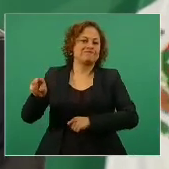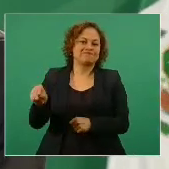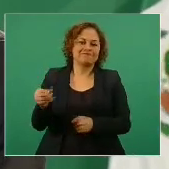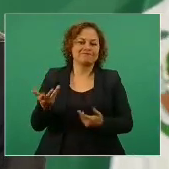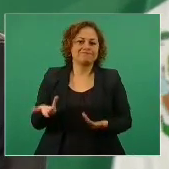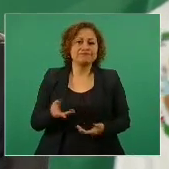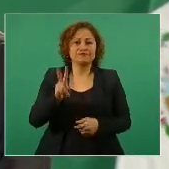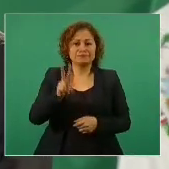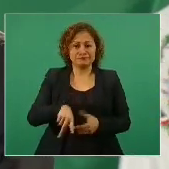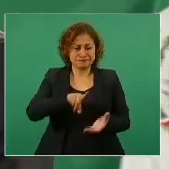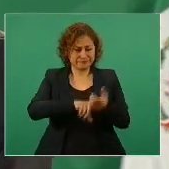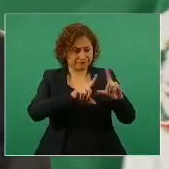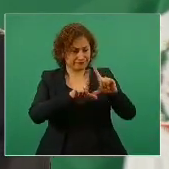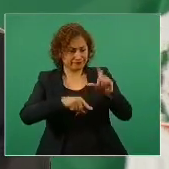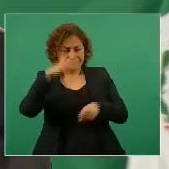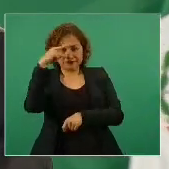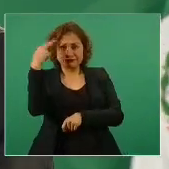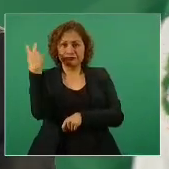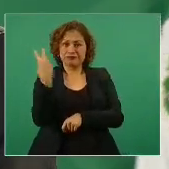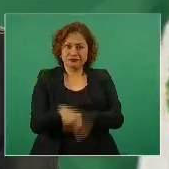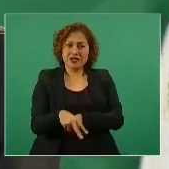incipiente democracia mexicana.